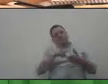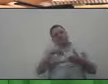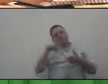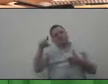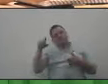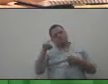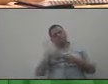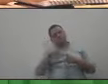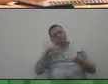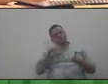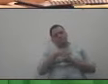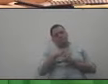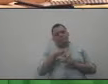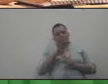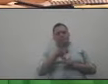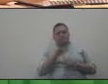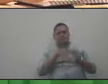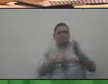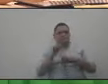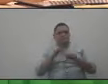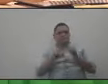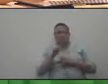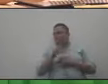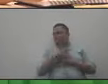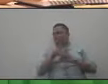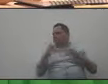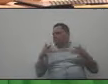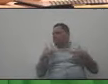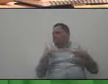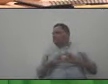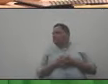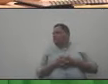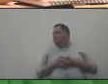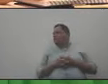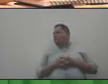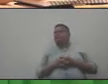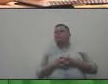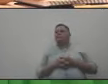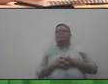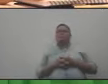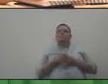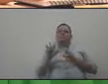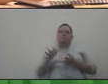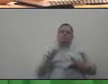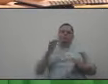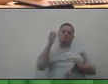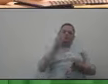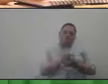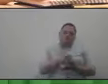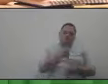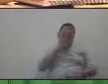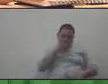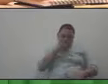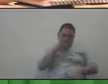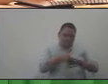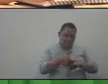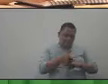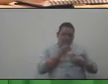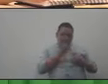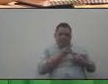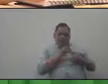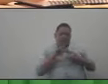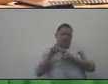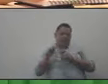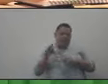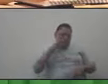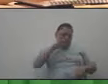y patrimoniales, y le ha generado una medida de imposición preventiva de vigilancia especial